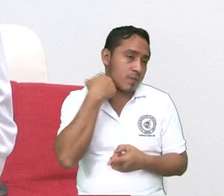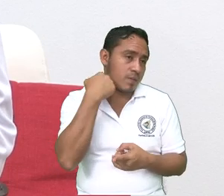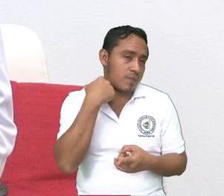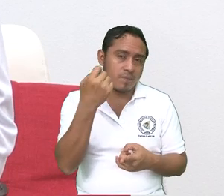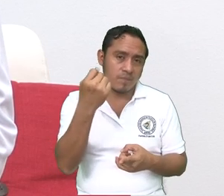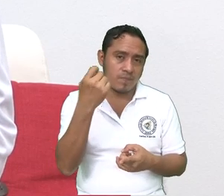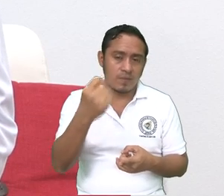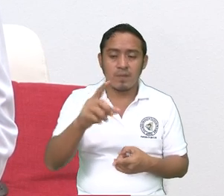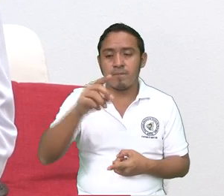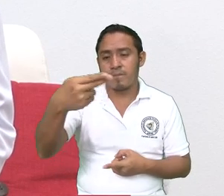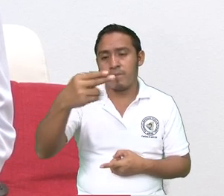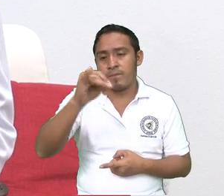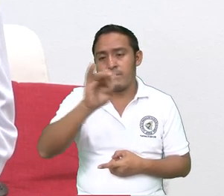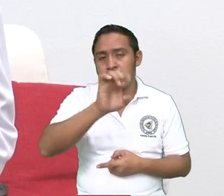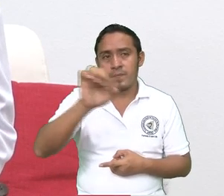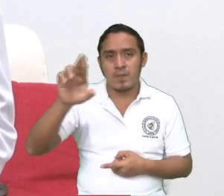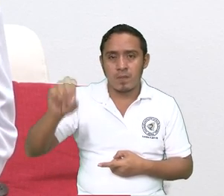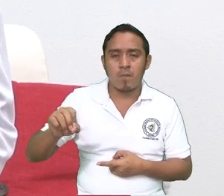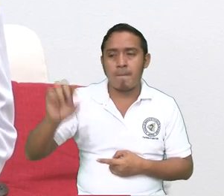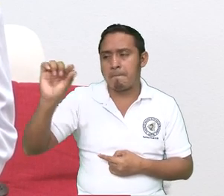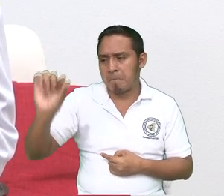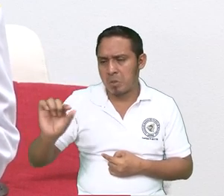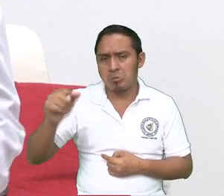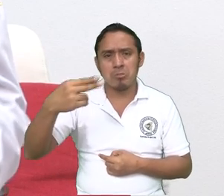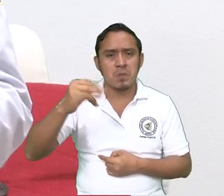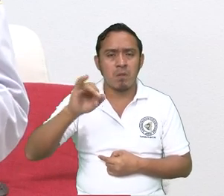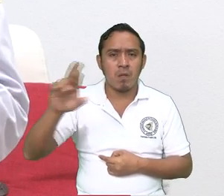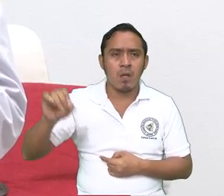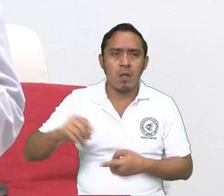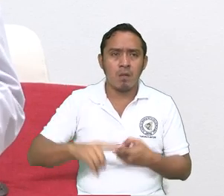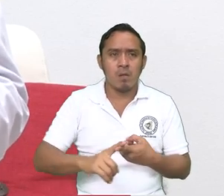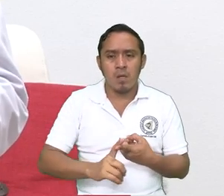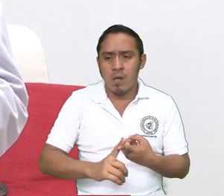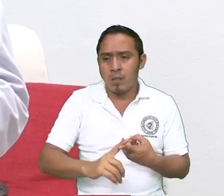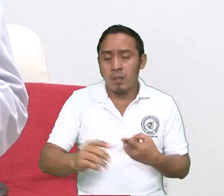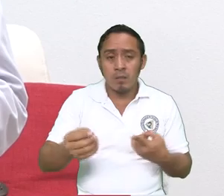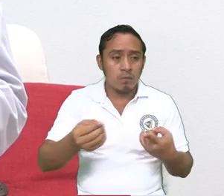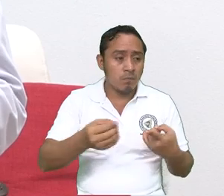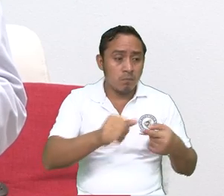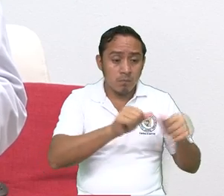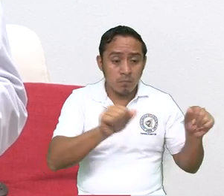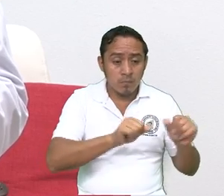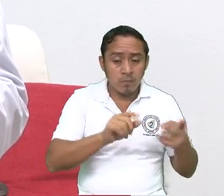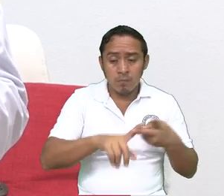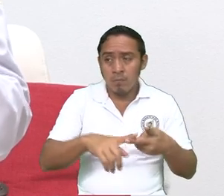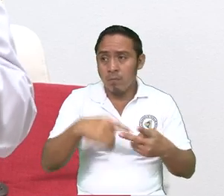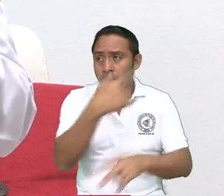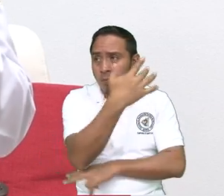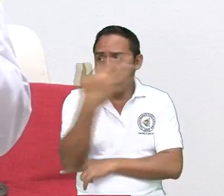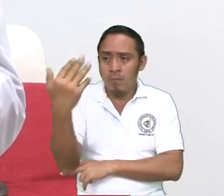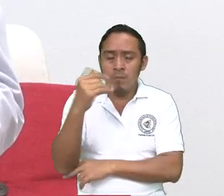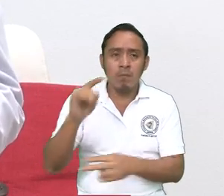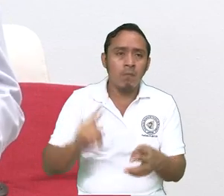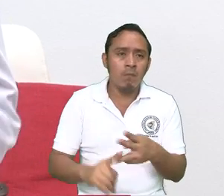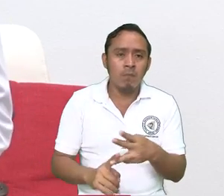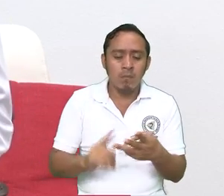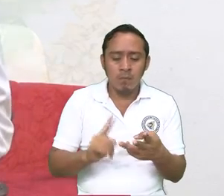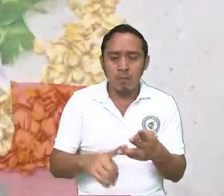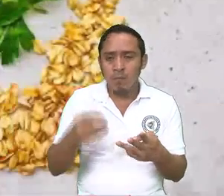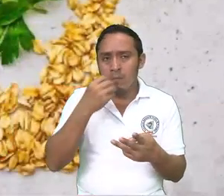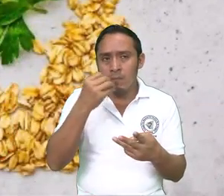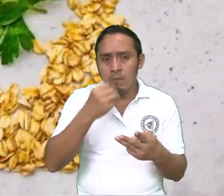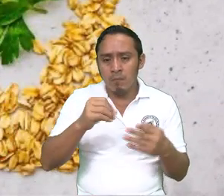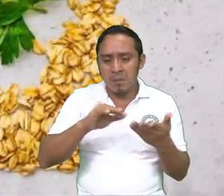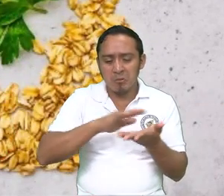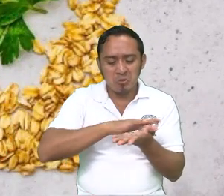tenemos una poca ingesta de hierro hierro animal hierro vegetal nuestra alimentación es muy